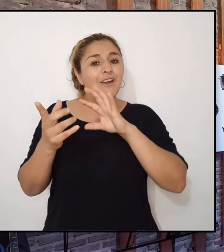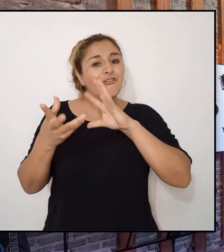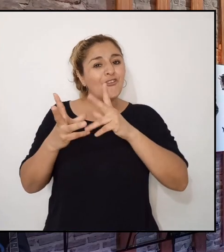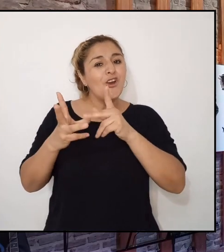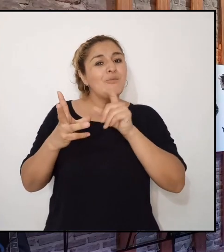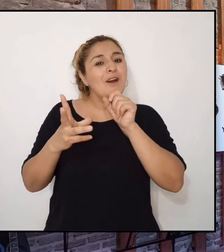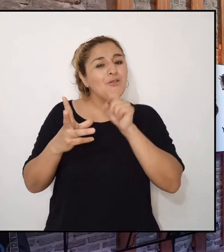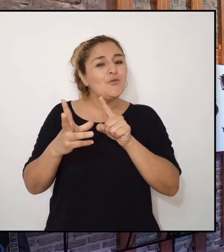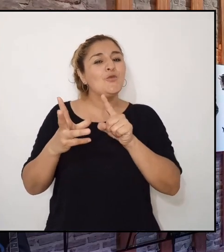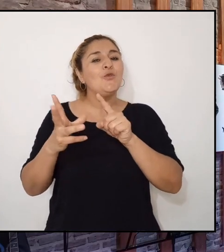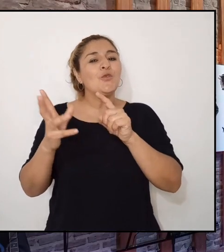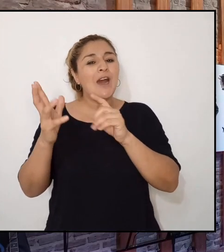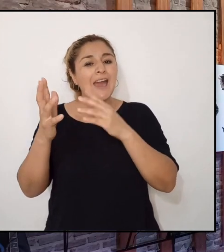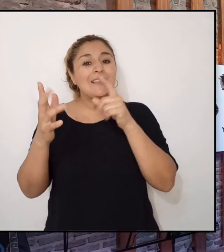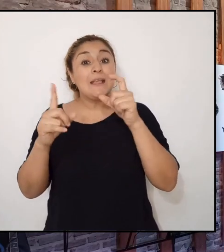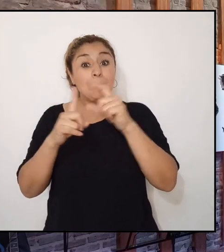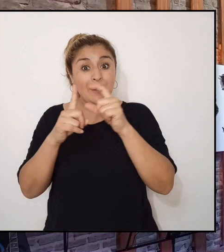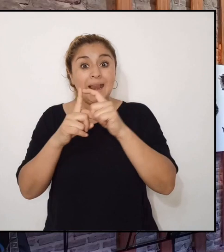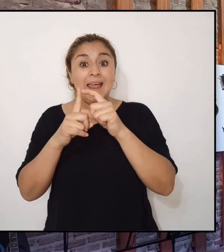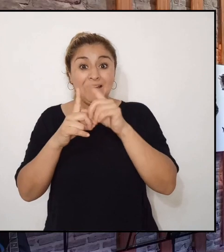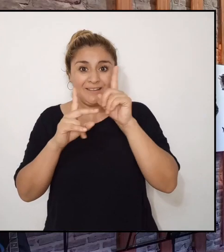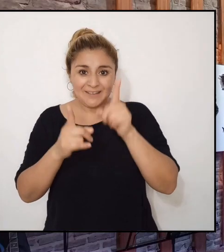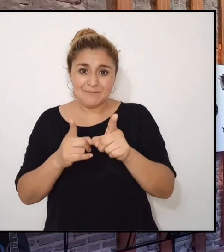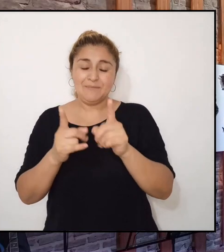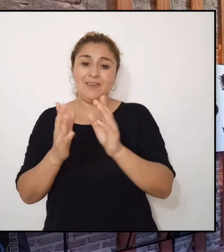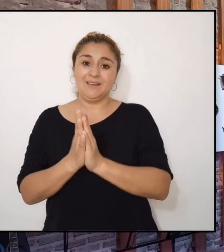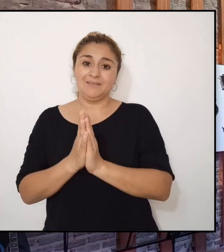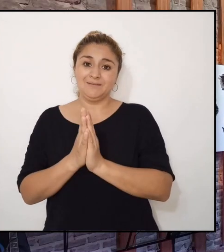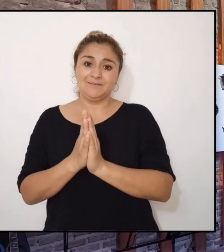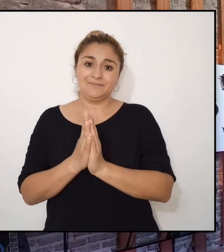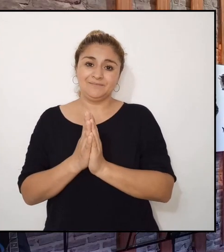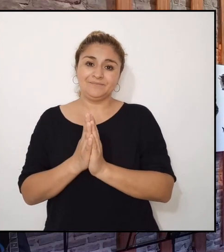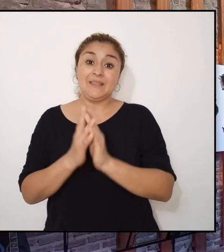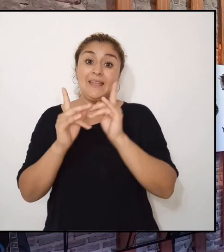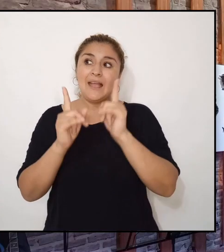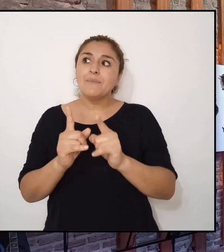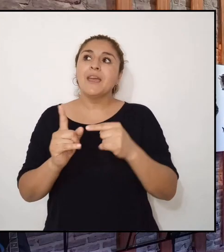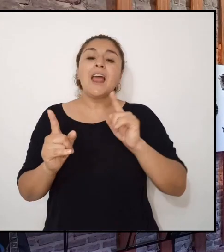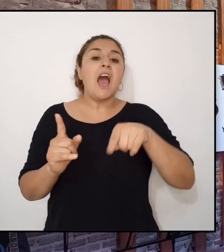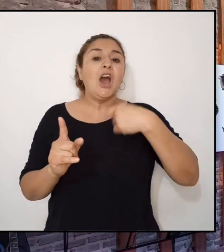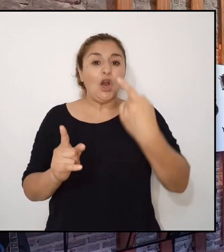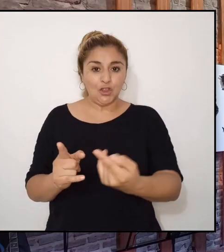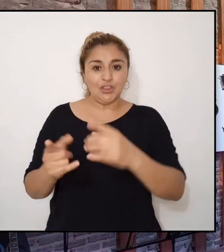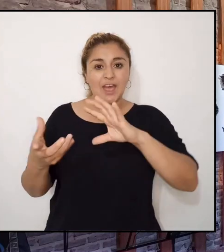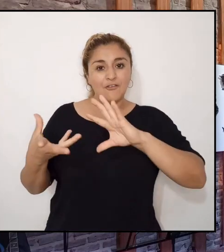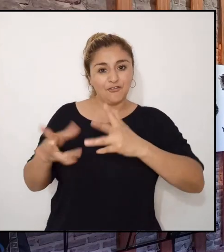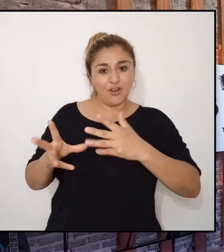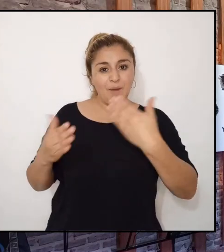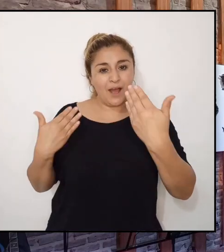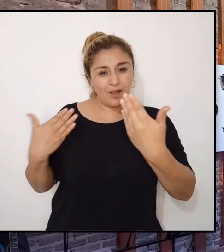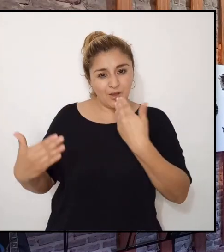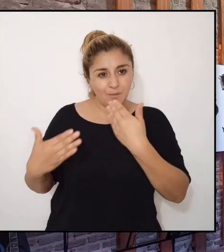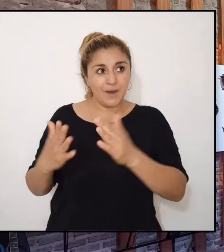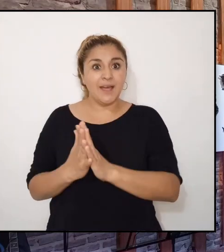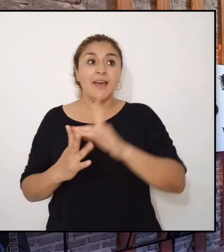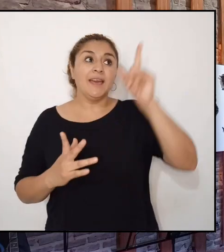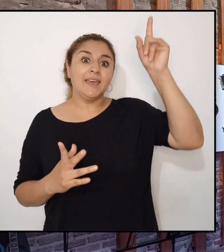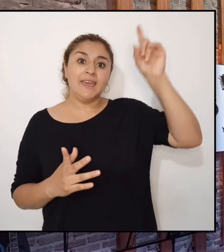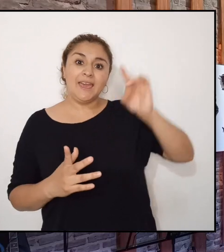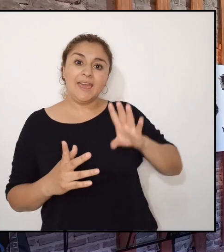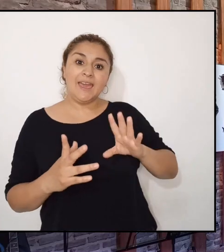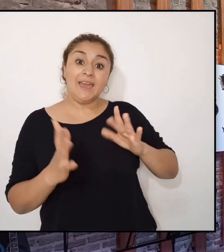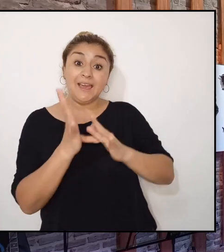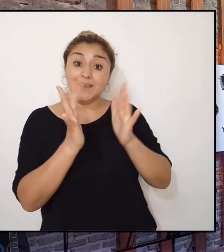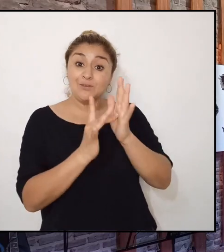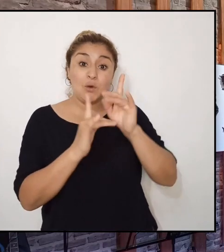el pan que descendió del cielo. En Juan capítulo 6, verso